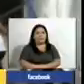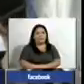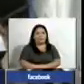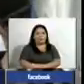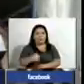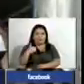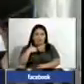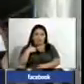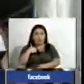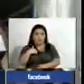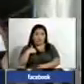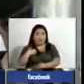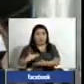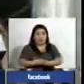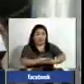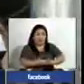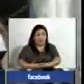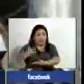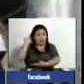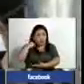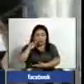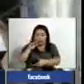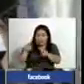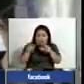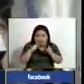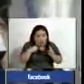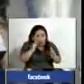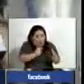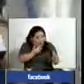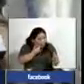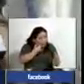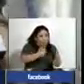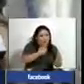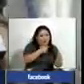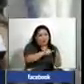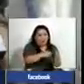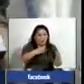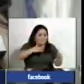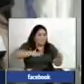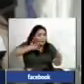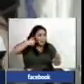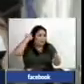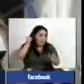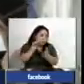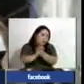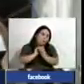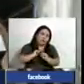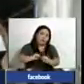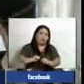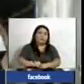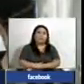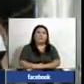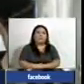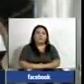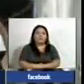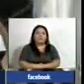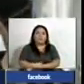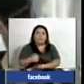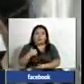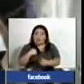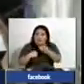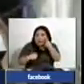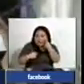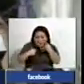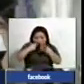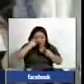Tengo un niño de 5 años que no sé cómo decirle que mi esposa ha fallecido. ¿Quién